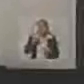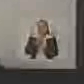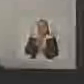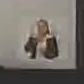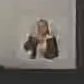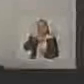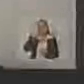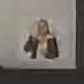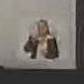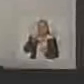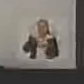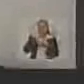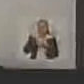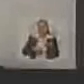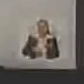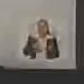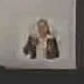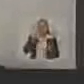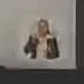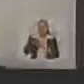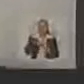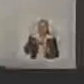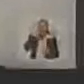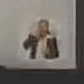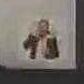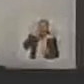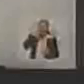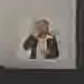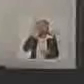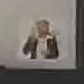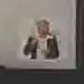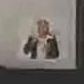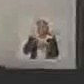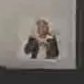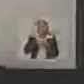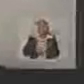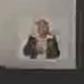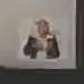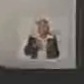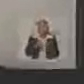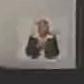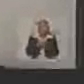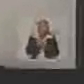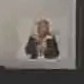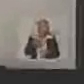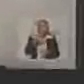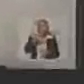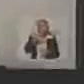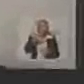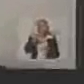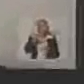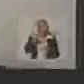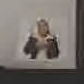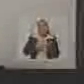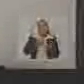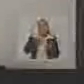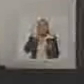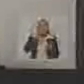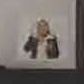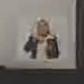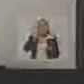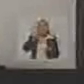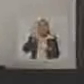junio votes no por la costumbre, sino que votes por la novedad, que votes por quien ya te ha dado